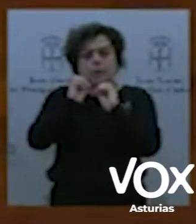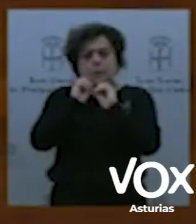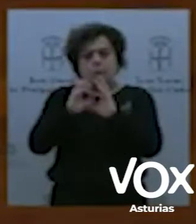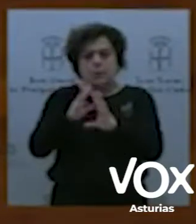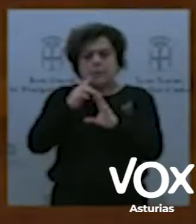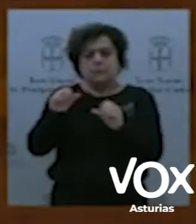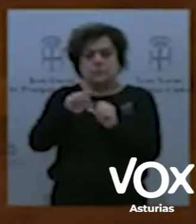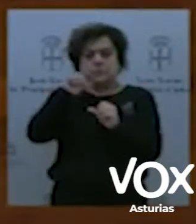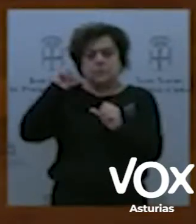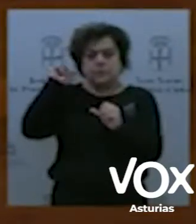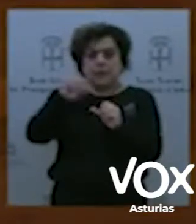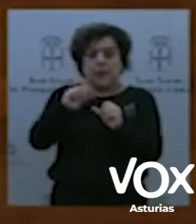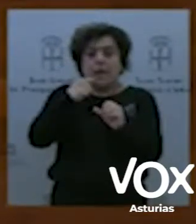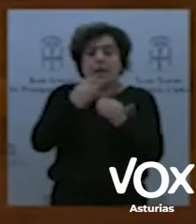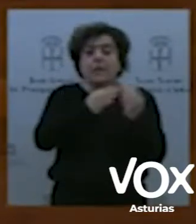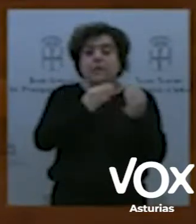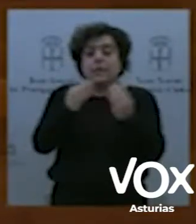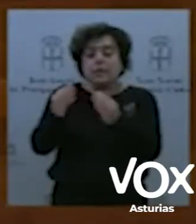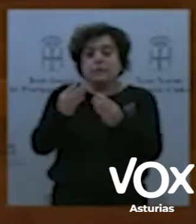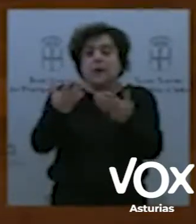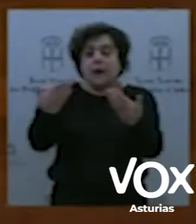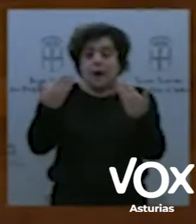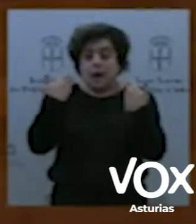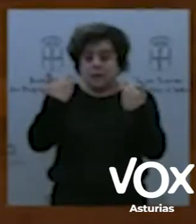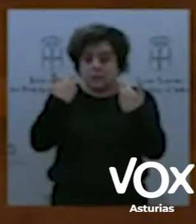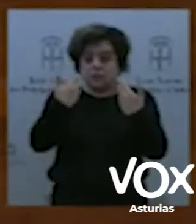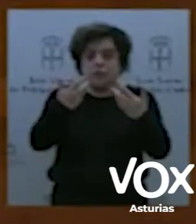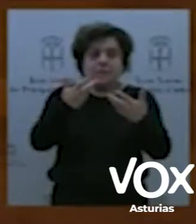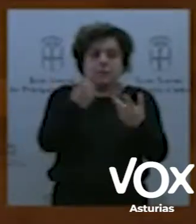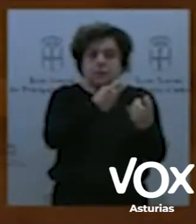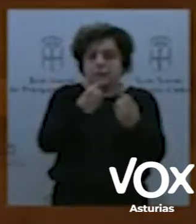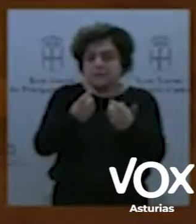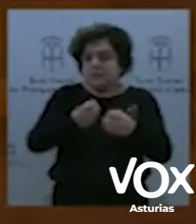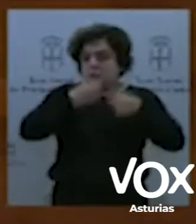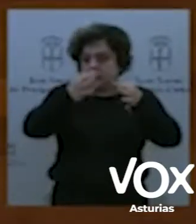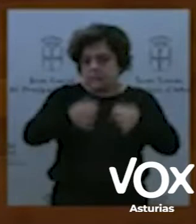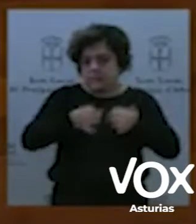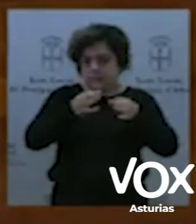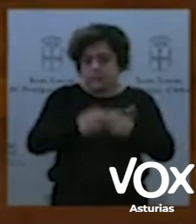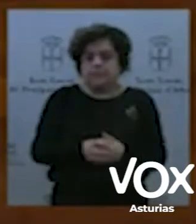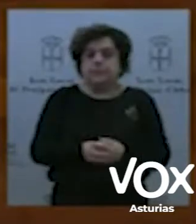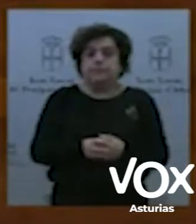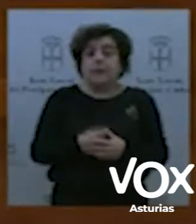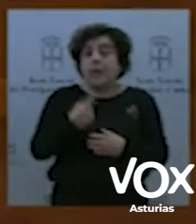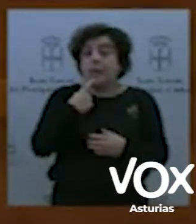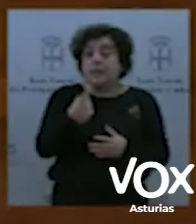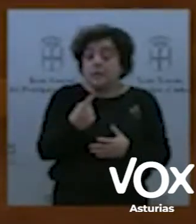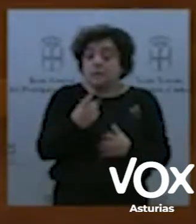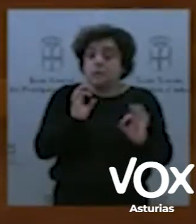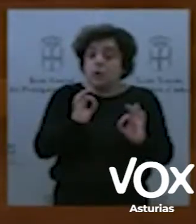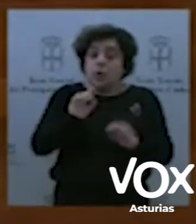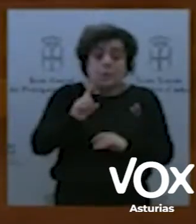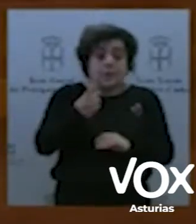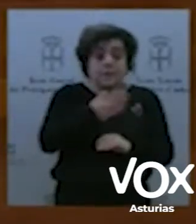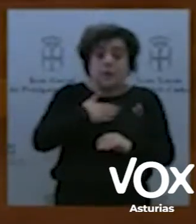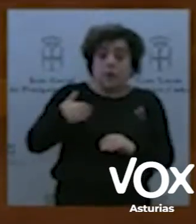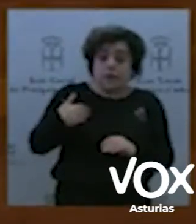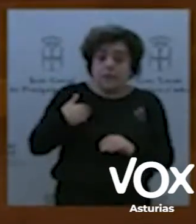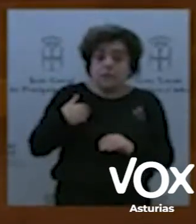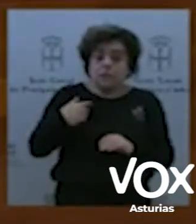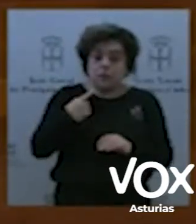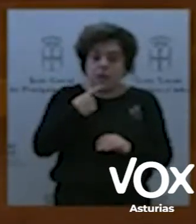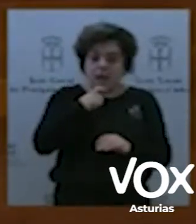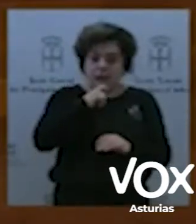asesoramiento necesario en todo momento. Dicho esto, señorías, lo primero que queremos enunciar es que Vox Asturias